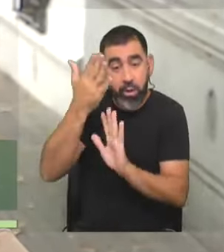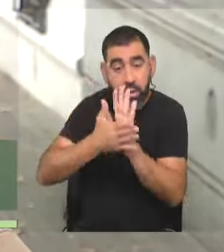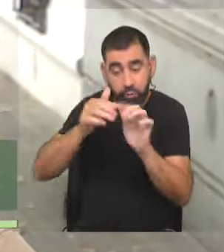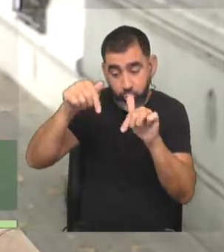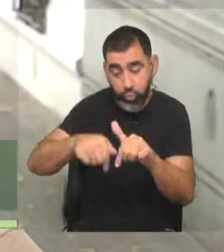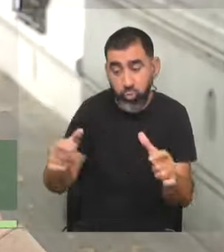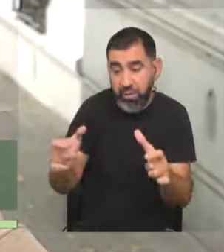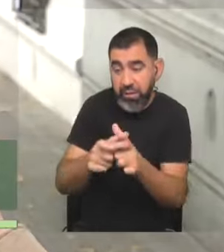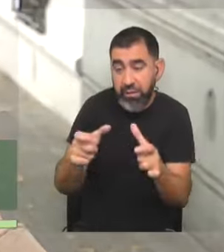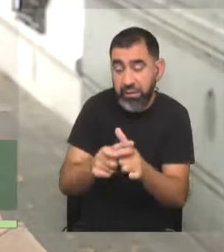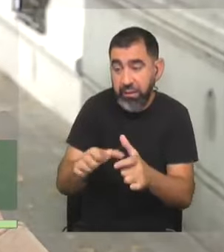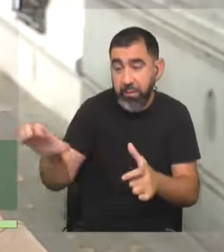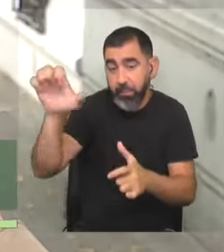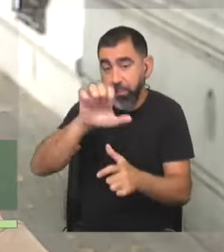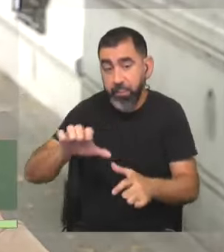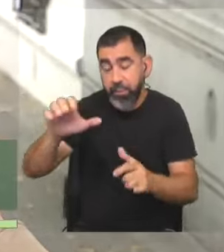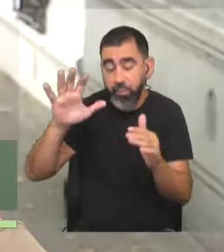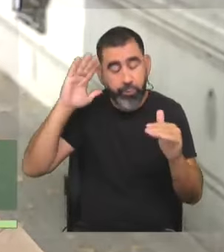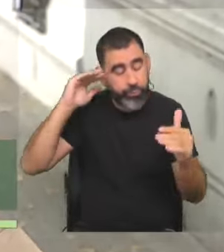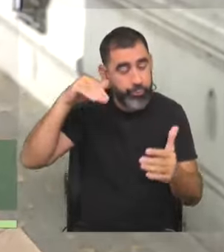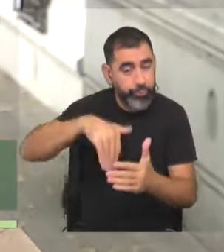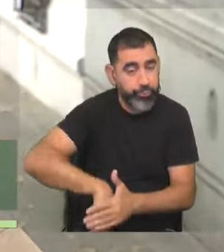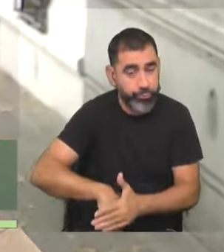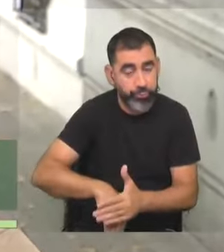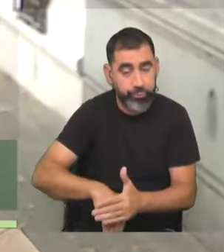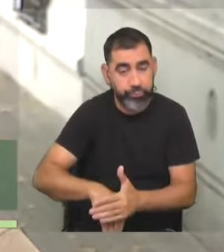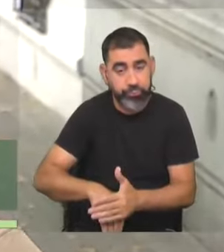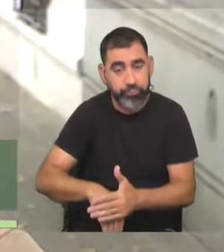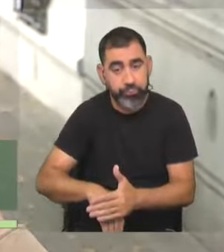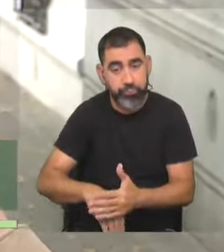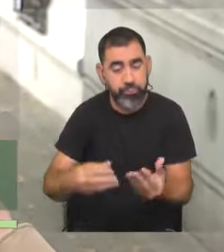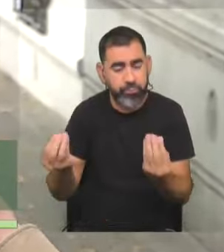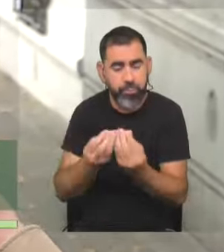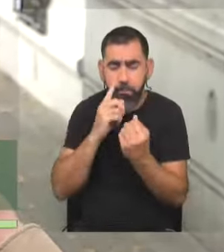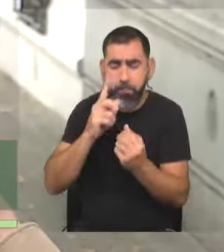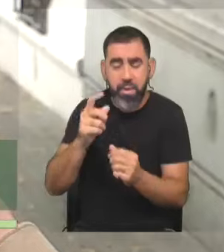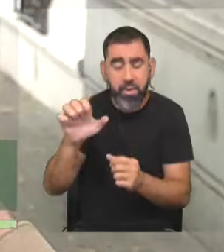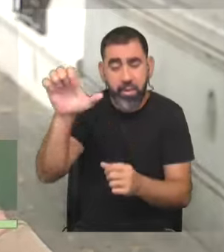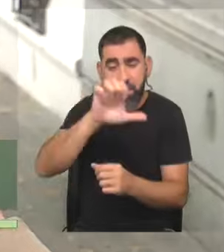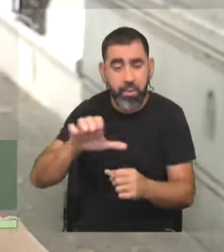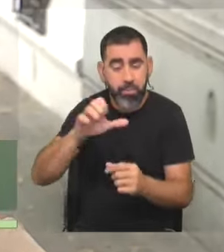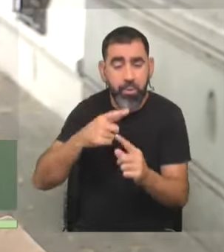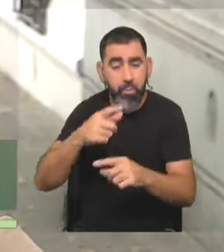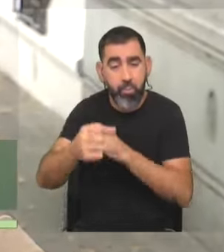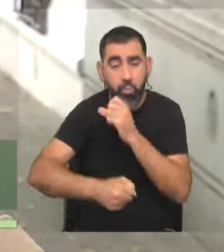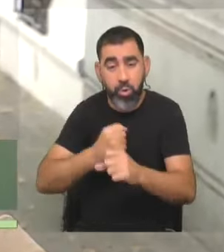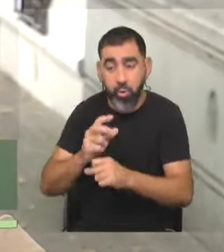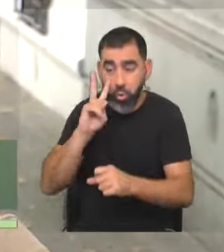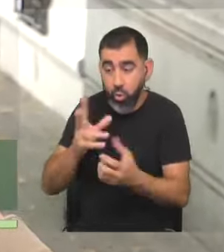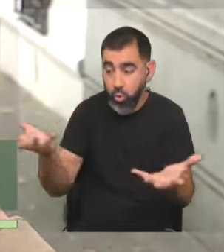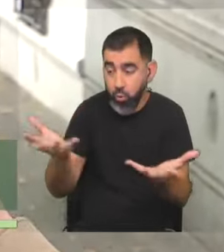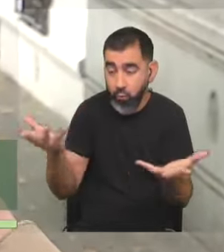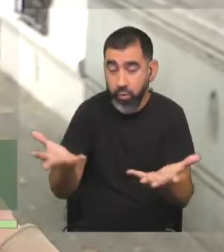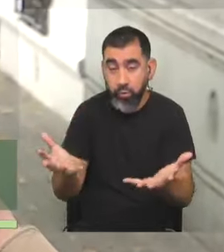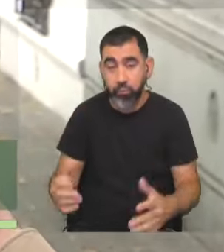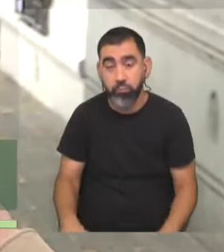micro El pequeño empresario nacional hundiéndose perdiéndose centenares o miles de empresas año a año lo estamos viendo estamos muriendo